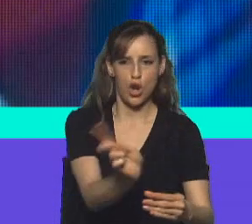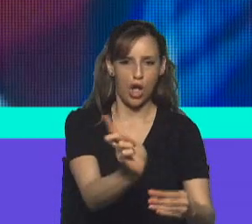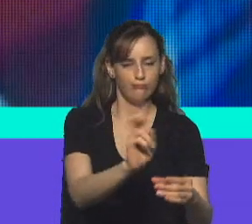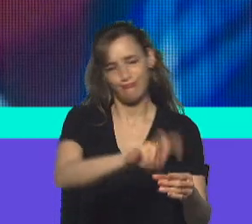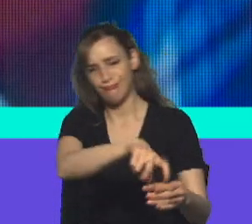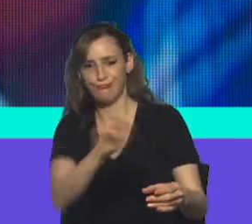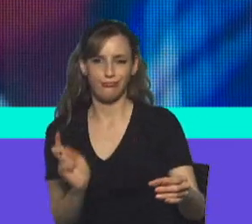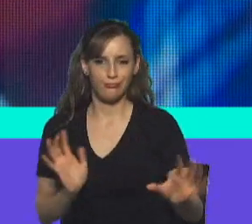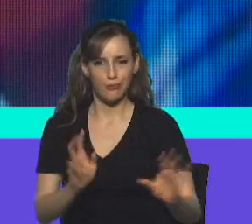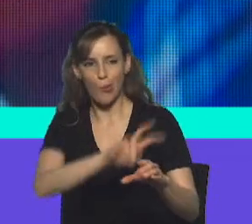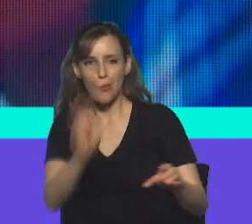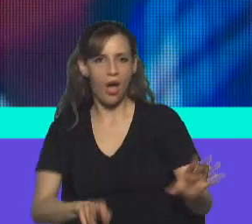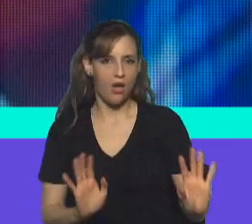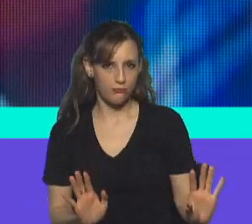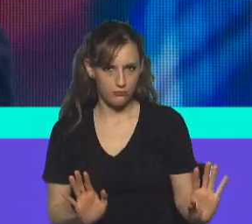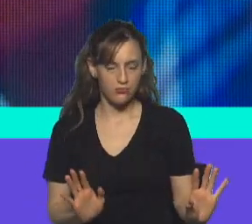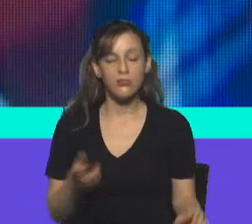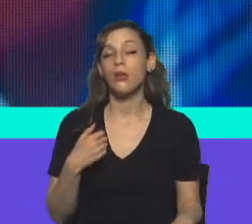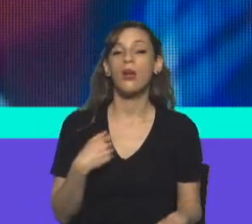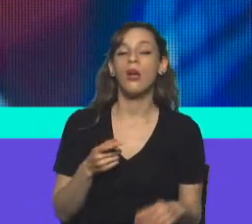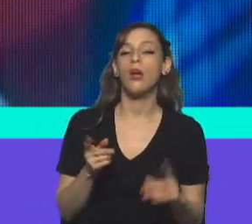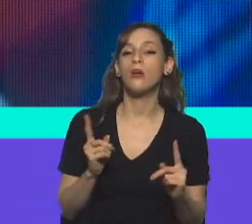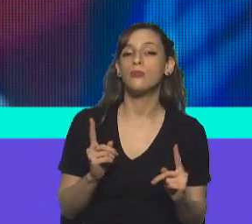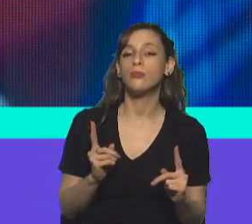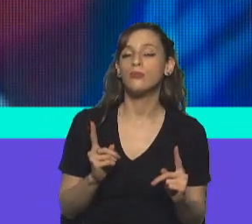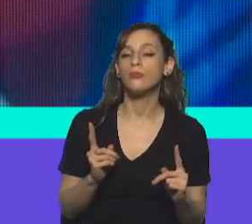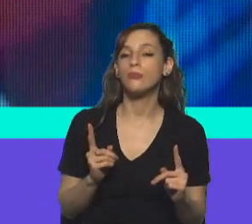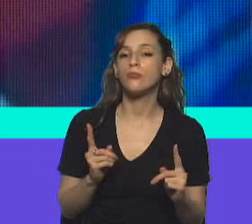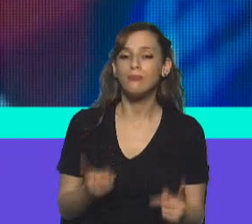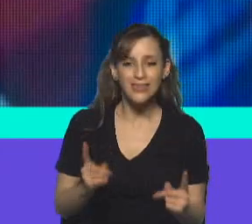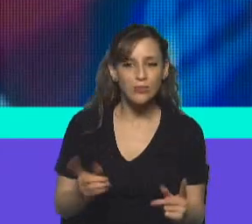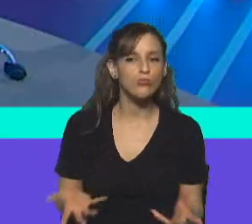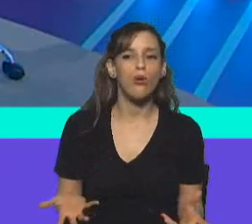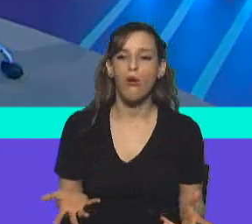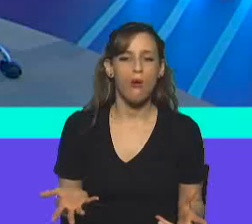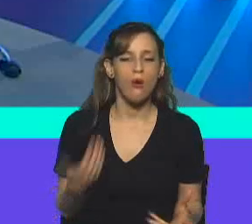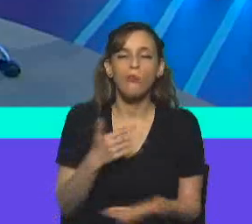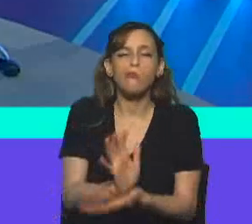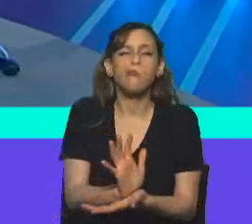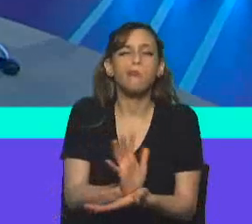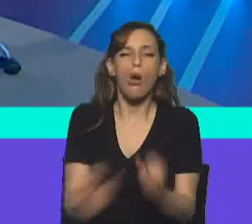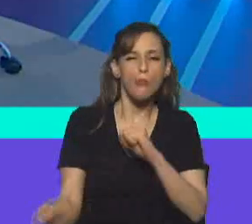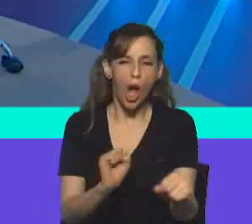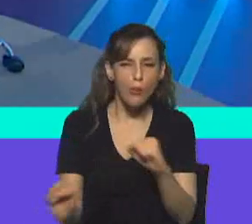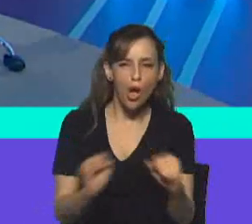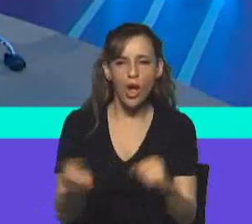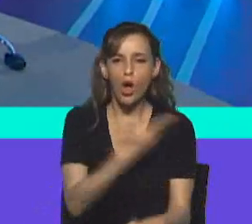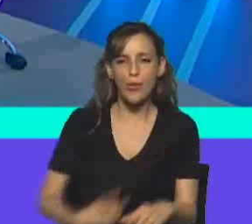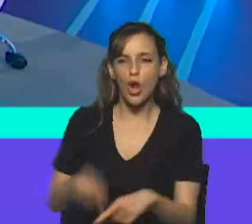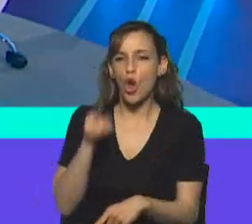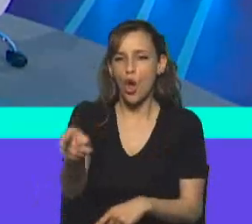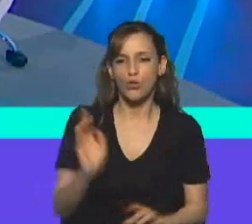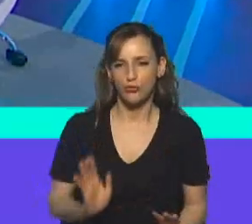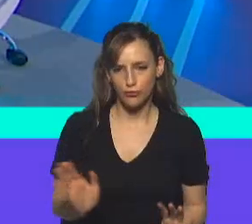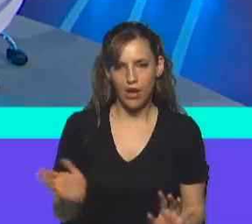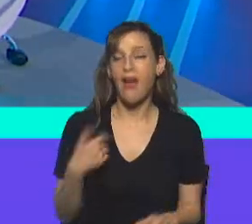directamente una ofensiva que ha sido un desafío al gobierno diciendo yo gobierno por la mía no me importa lo